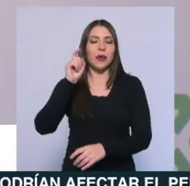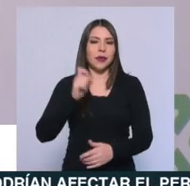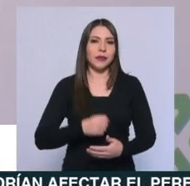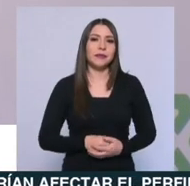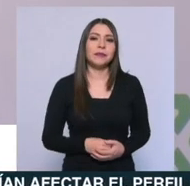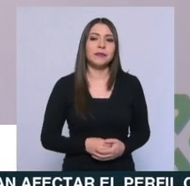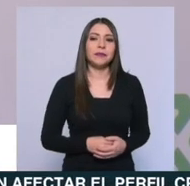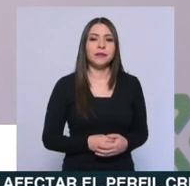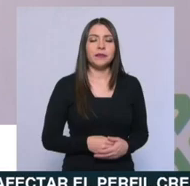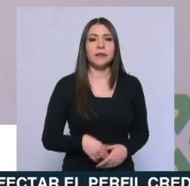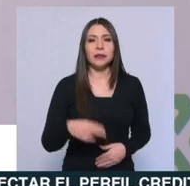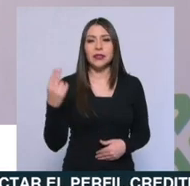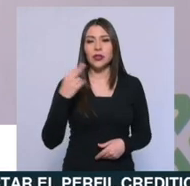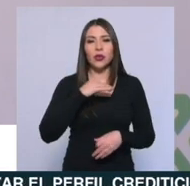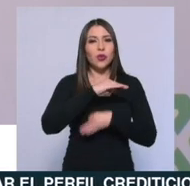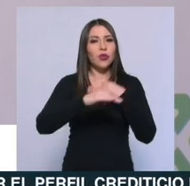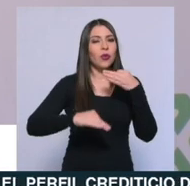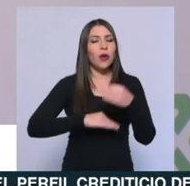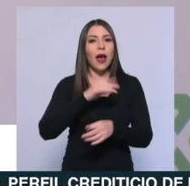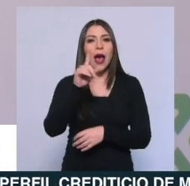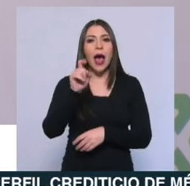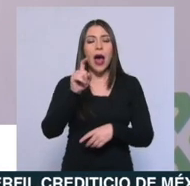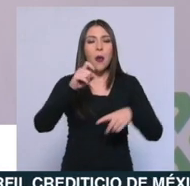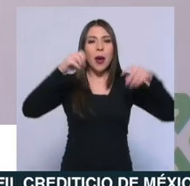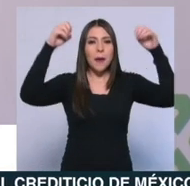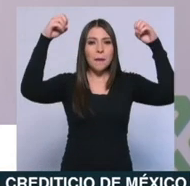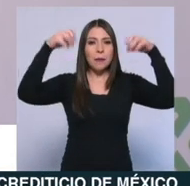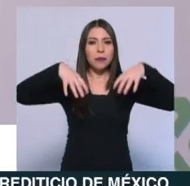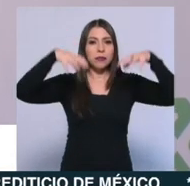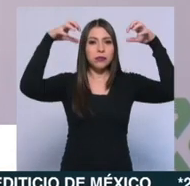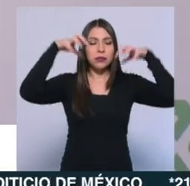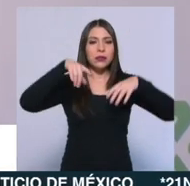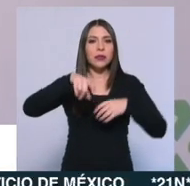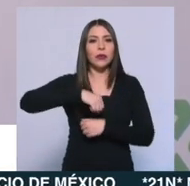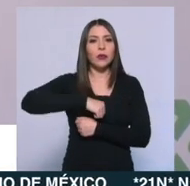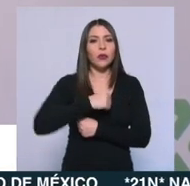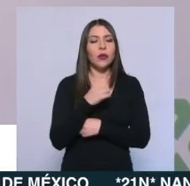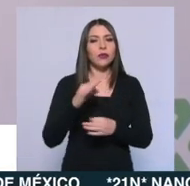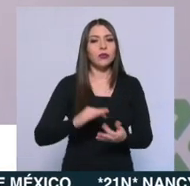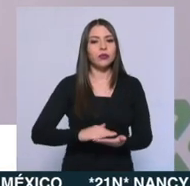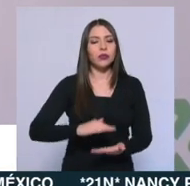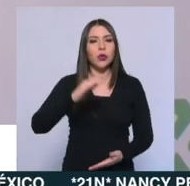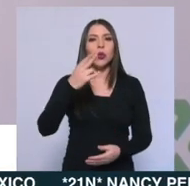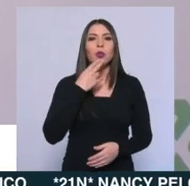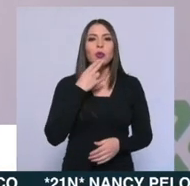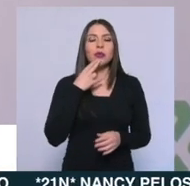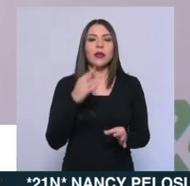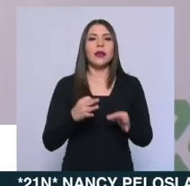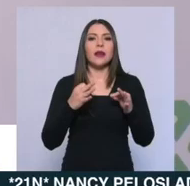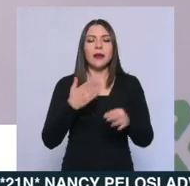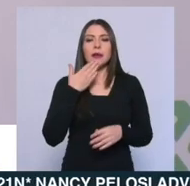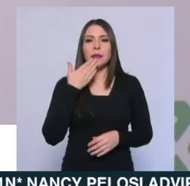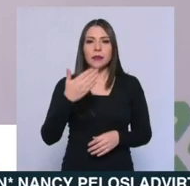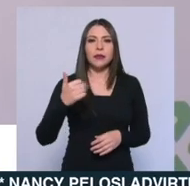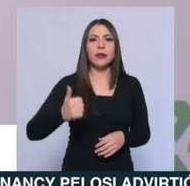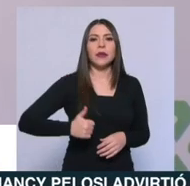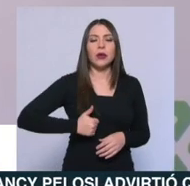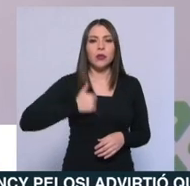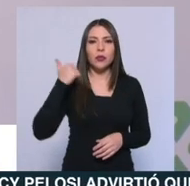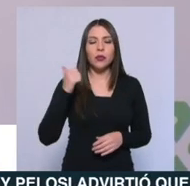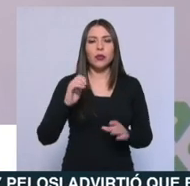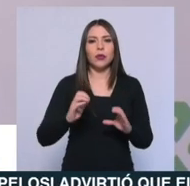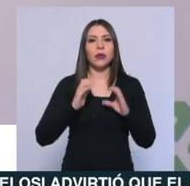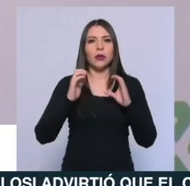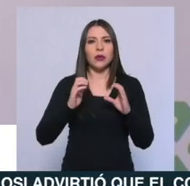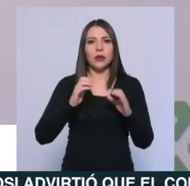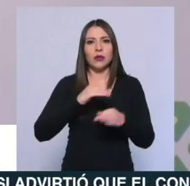de agua que cae en la ciudad sea empleada adecuadamente, sea cuidada, sea aprovechada por nosotros